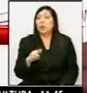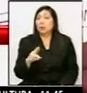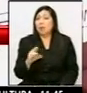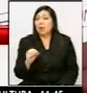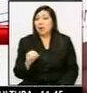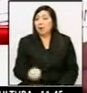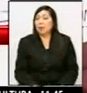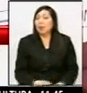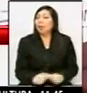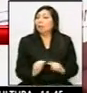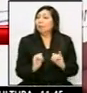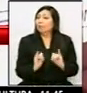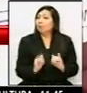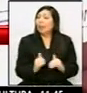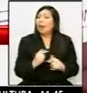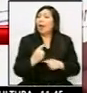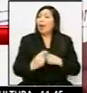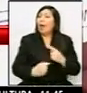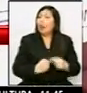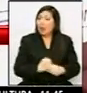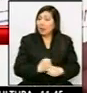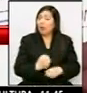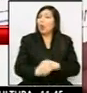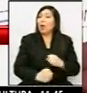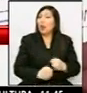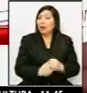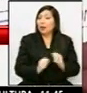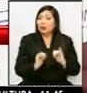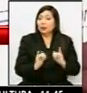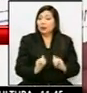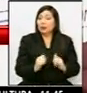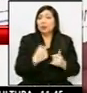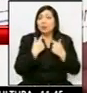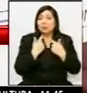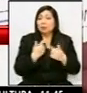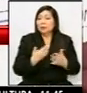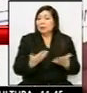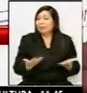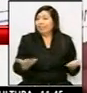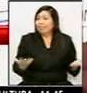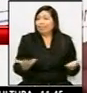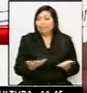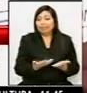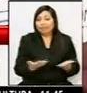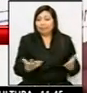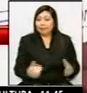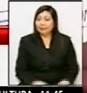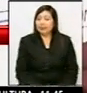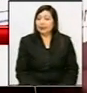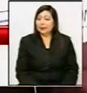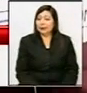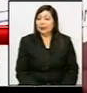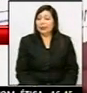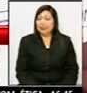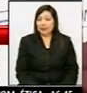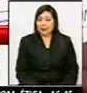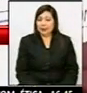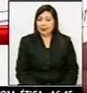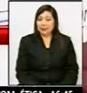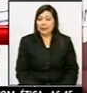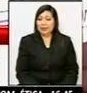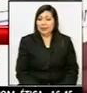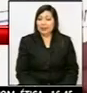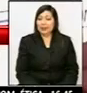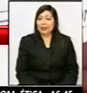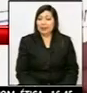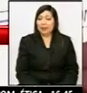Melca, permanentemente año a año miles de hectáreas de bosque primario se pierden y eso hay que resolverlo.